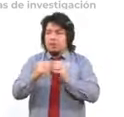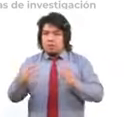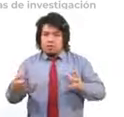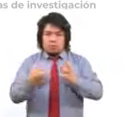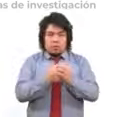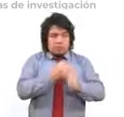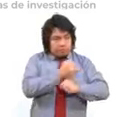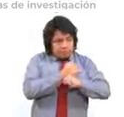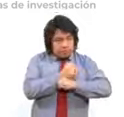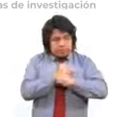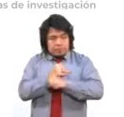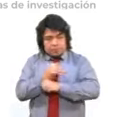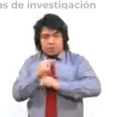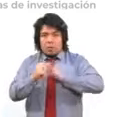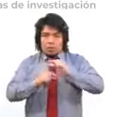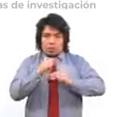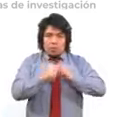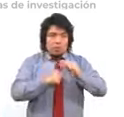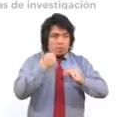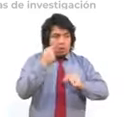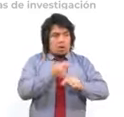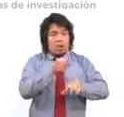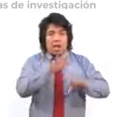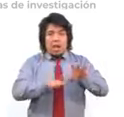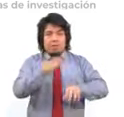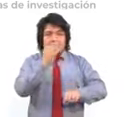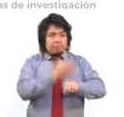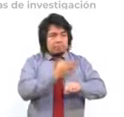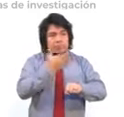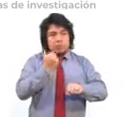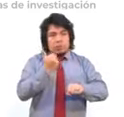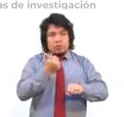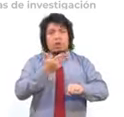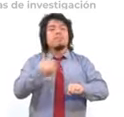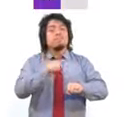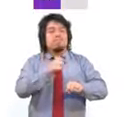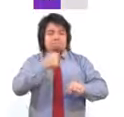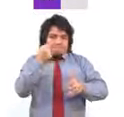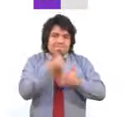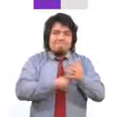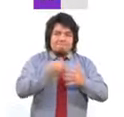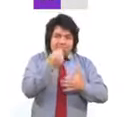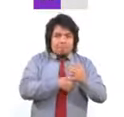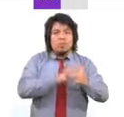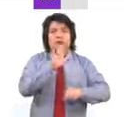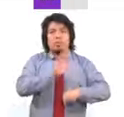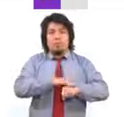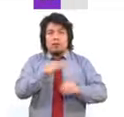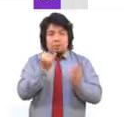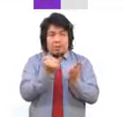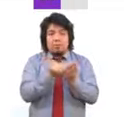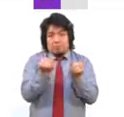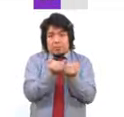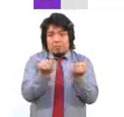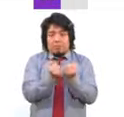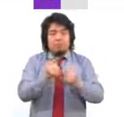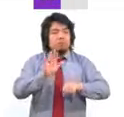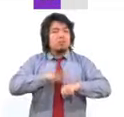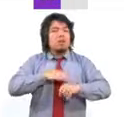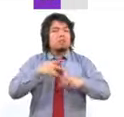permitido abatir la impunidad en este delito. Es un aumento en el número de imputados. Toda